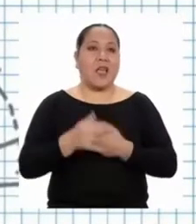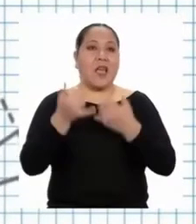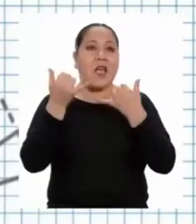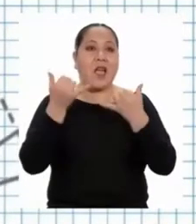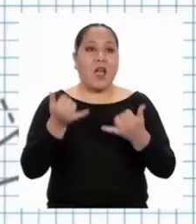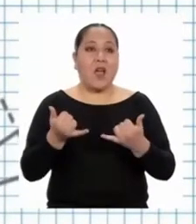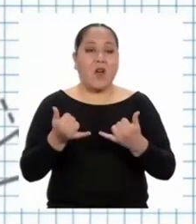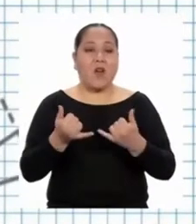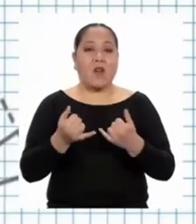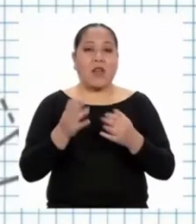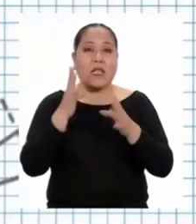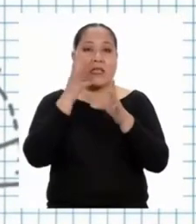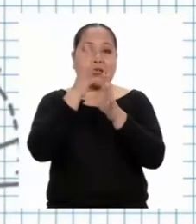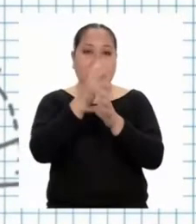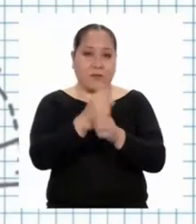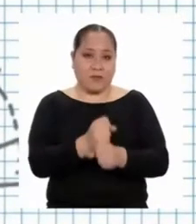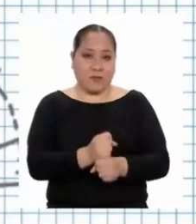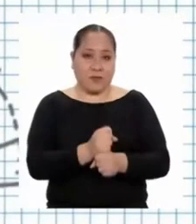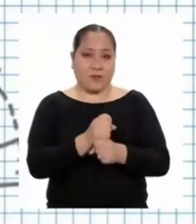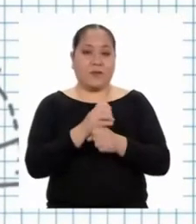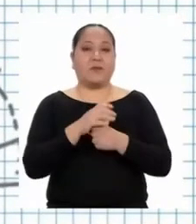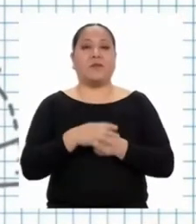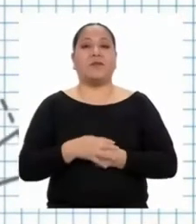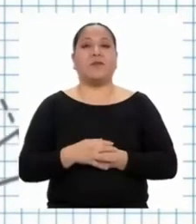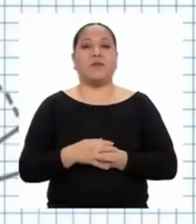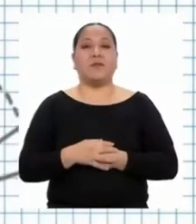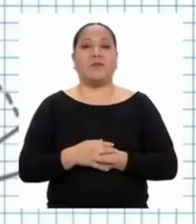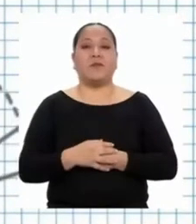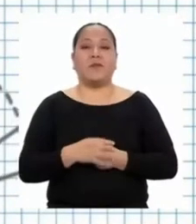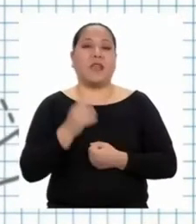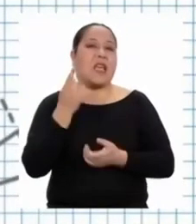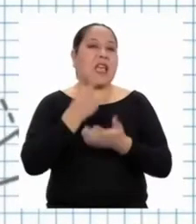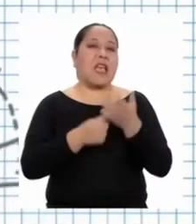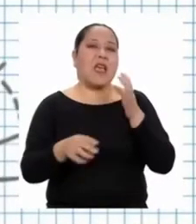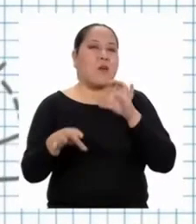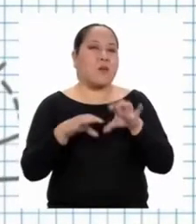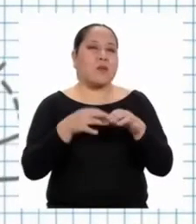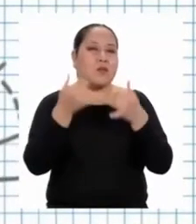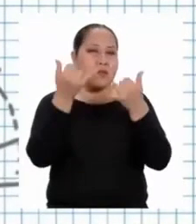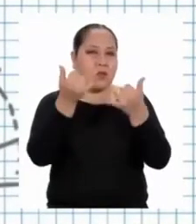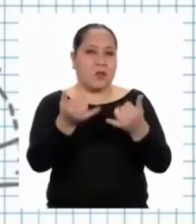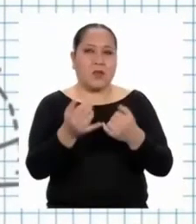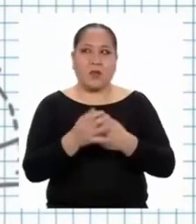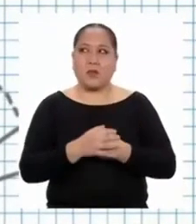Ahora, sinteticemos. ¿Qué hemos hecho hoy?